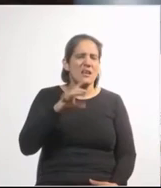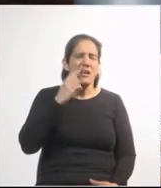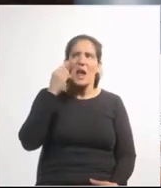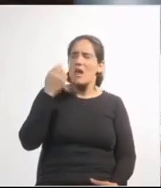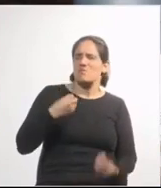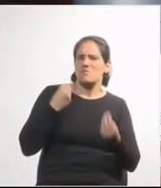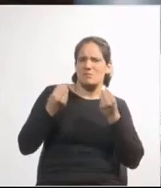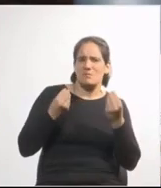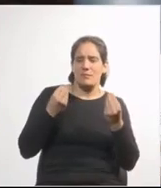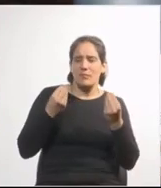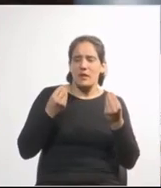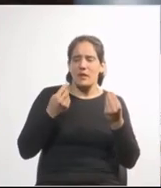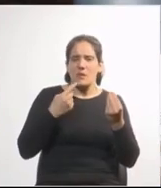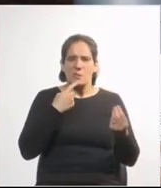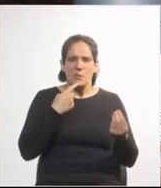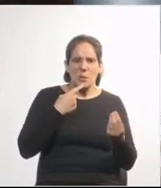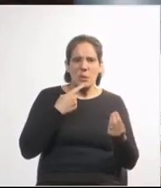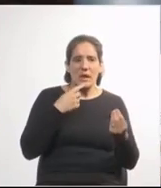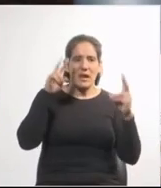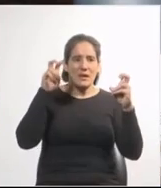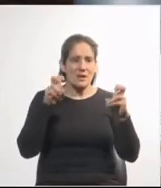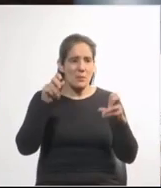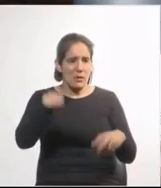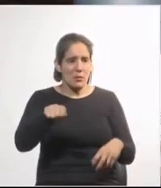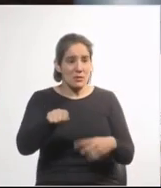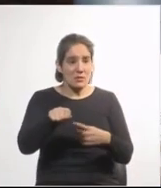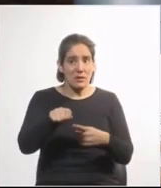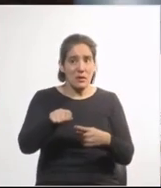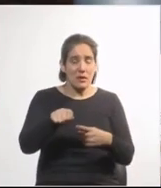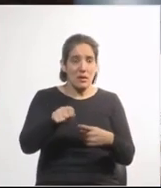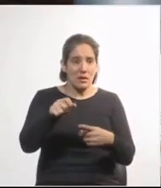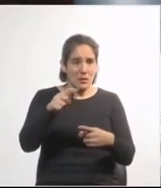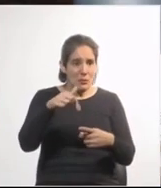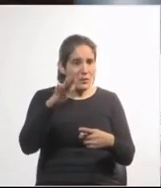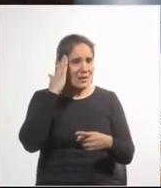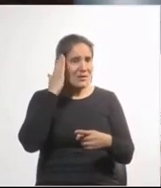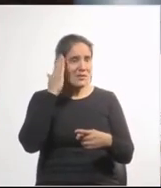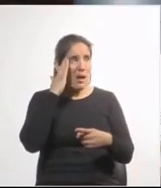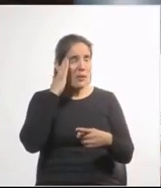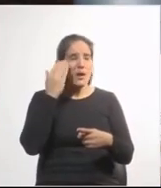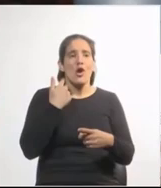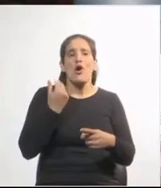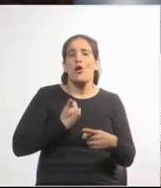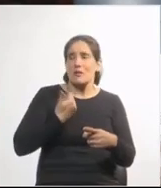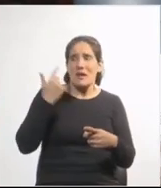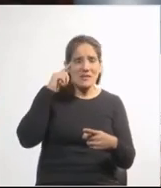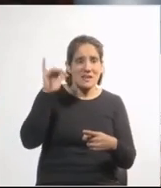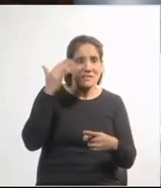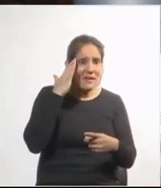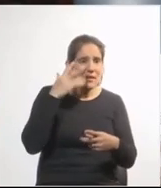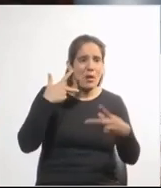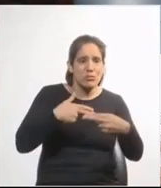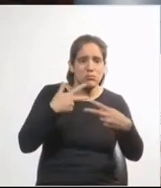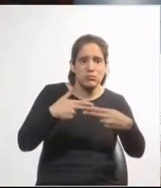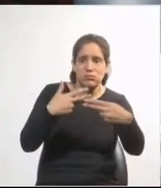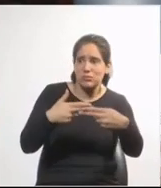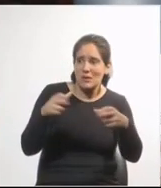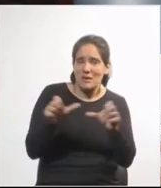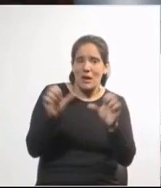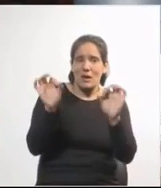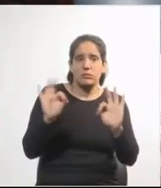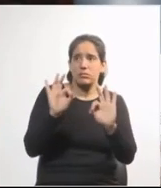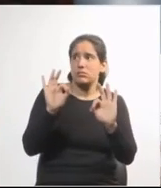cuestionando a los distintos actores del sistema de justicia, pese a saber las enormes restricciones de recursos y materiales con